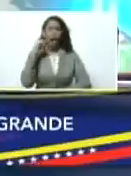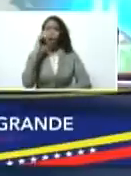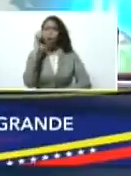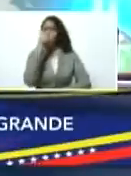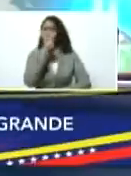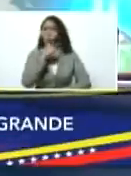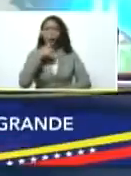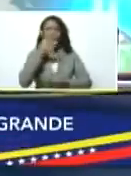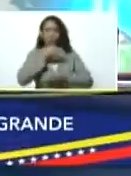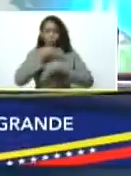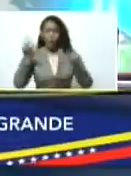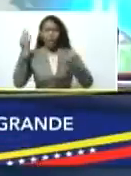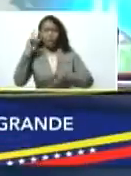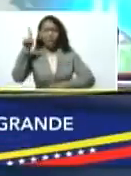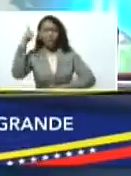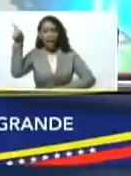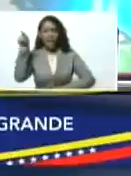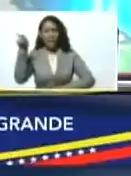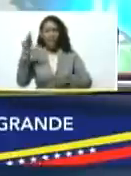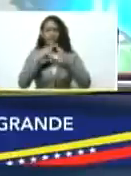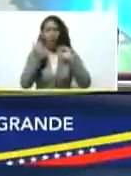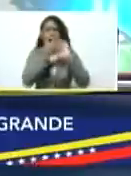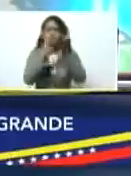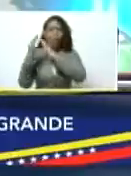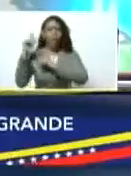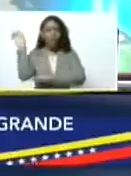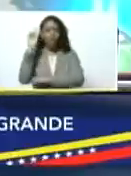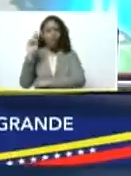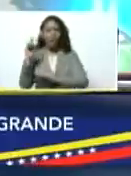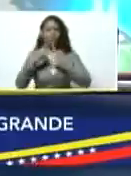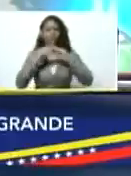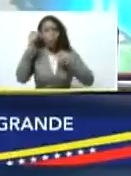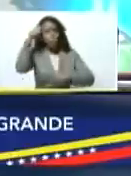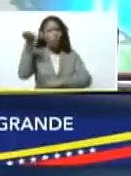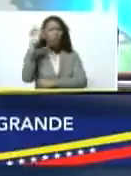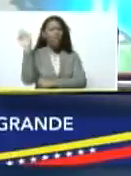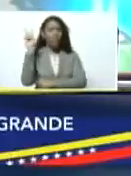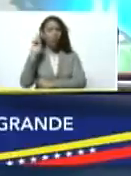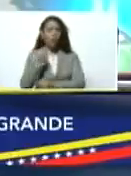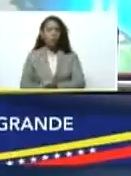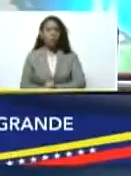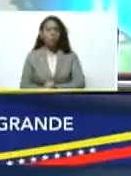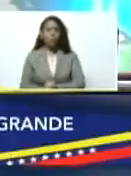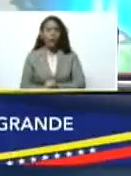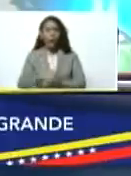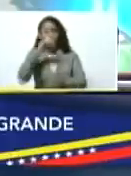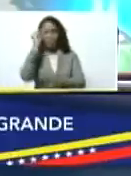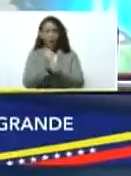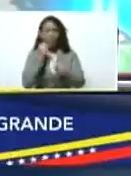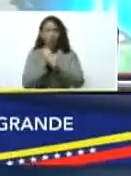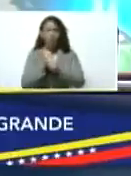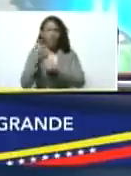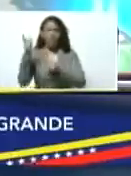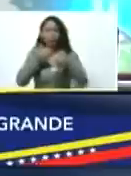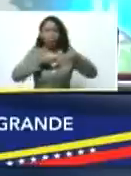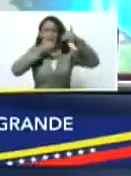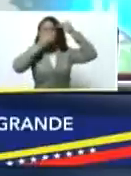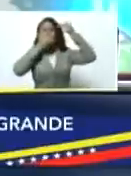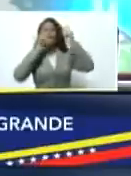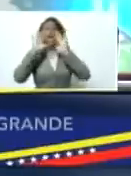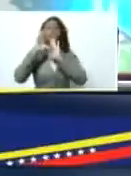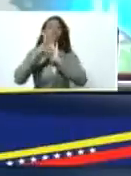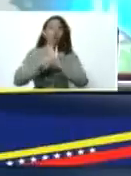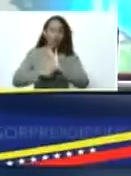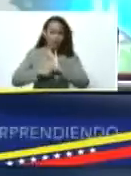indignante para toda la comunidad venezolana, para todo el pueblo de Venezuela, la operación de secuestro y